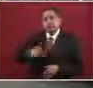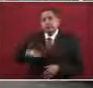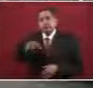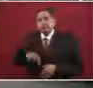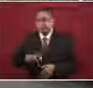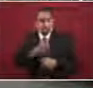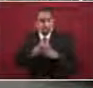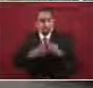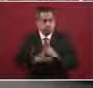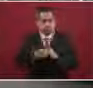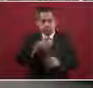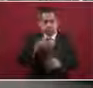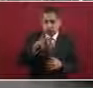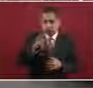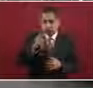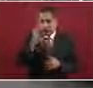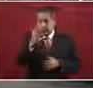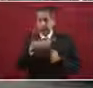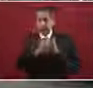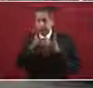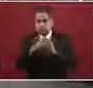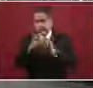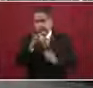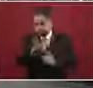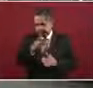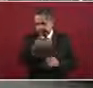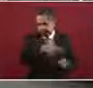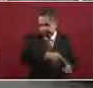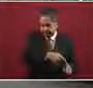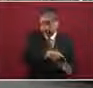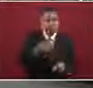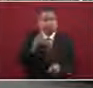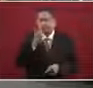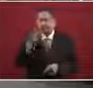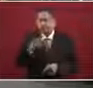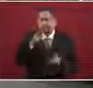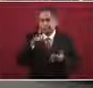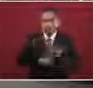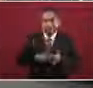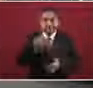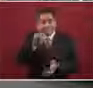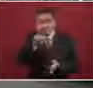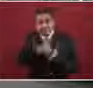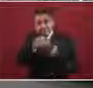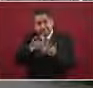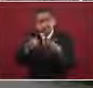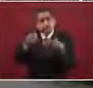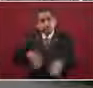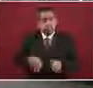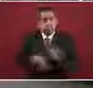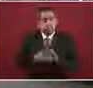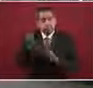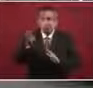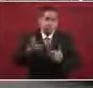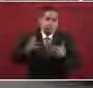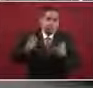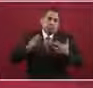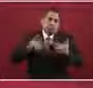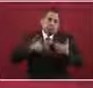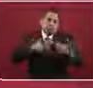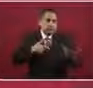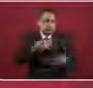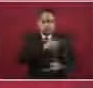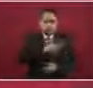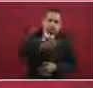los 205 millones de pesos que reportó la Fiscalía. Él dice que hay 70 perdidos. Ah, pues entonces que presente